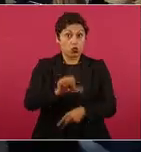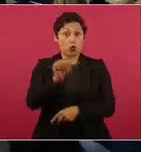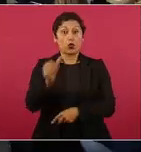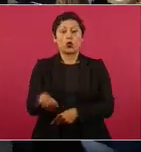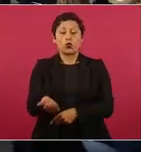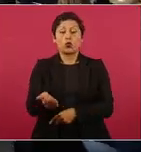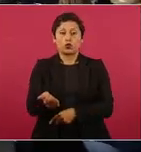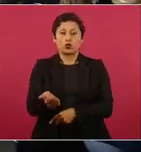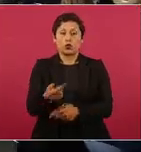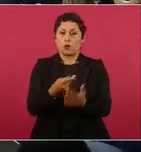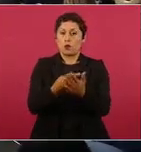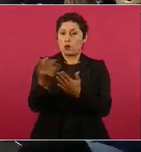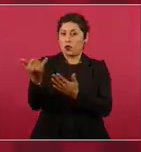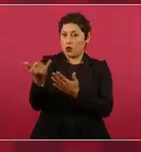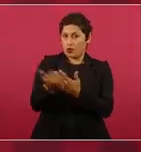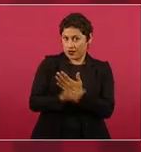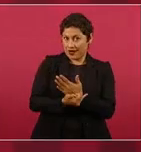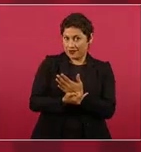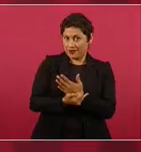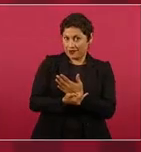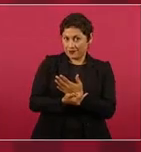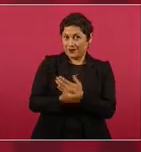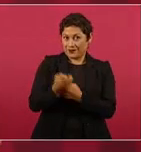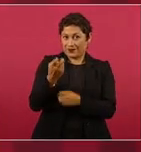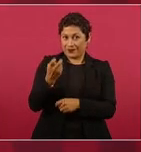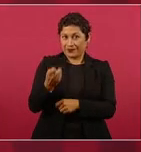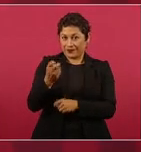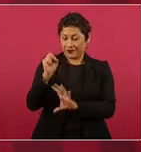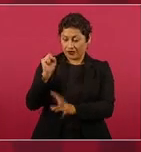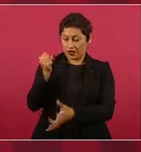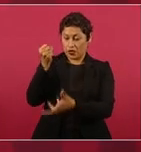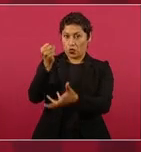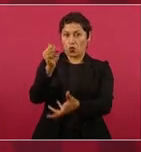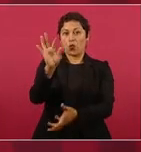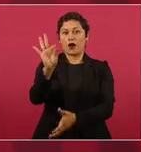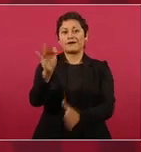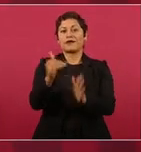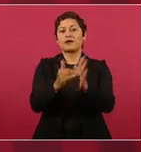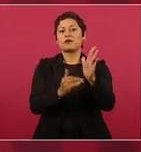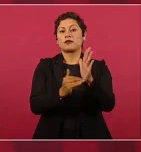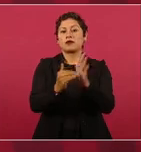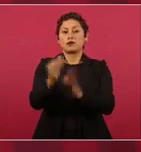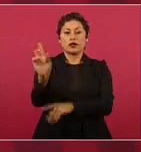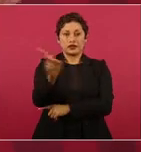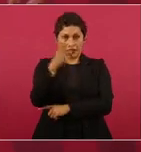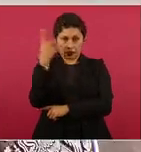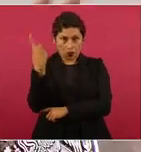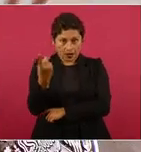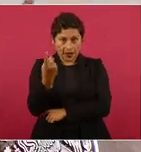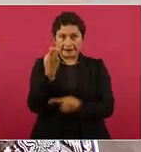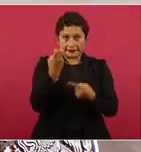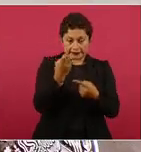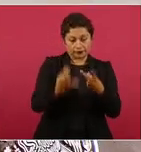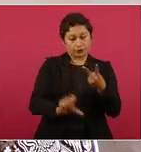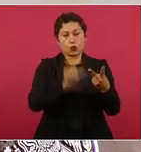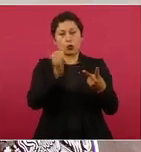como proyectos de estos 40 mil millones de dólares. En este proyecto